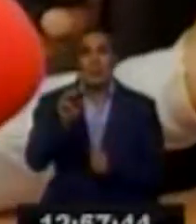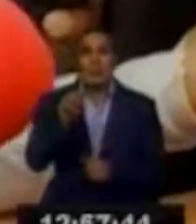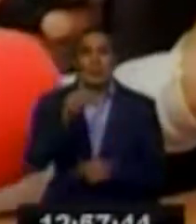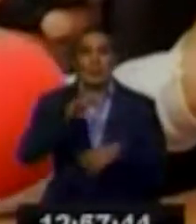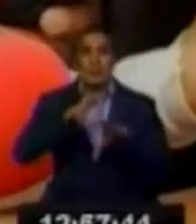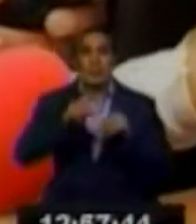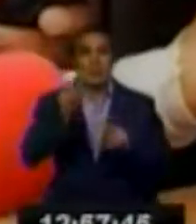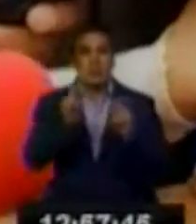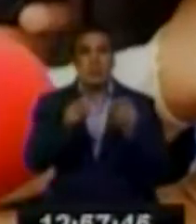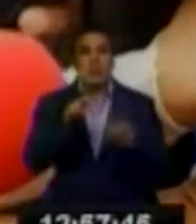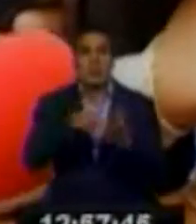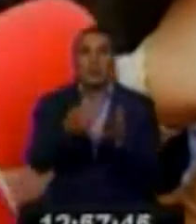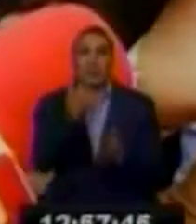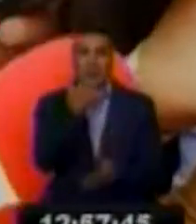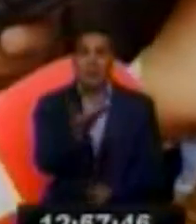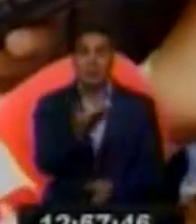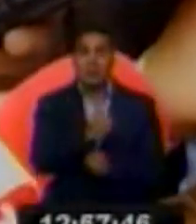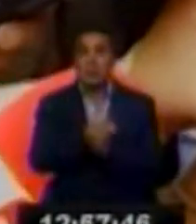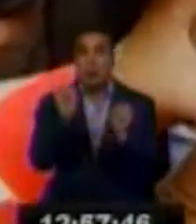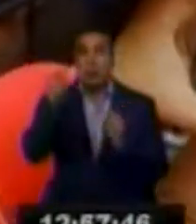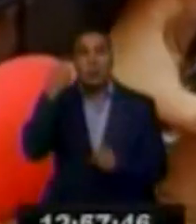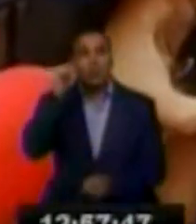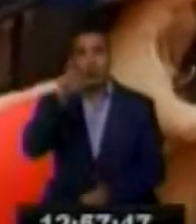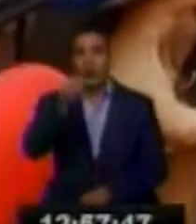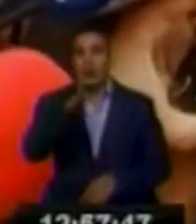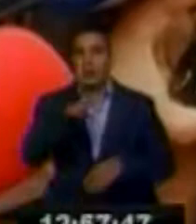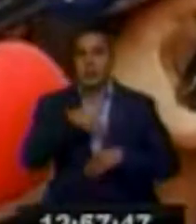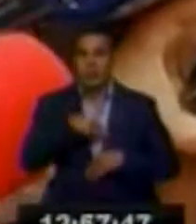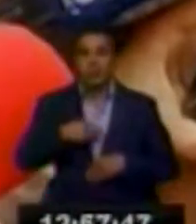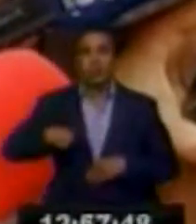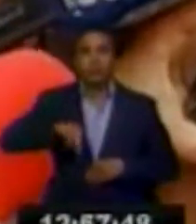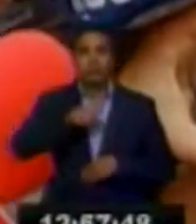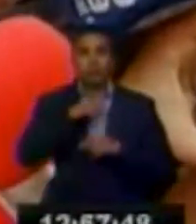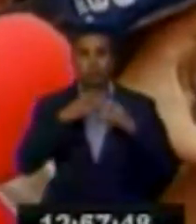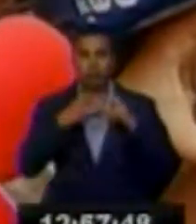los mafiosos, los criminales. El gobierno esto no lo va a tolerar, las investigaciones